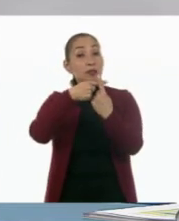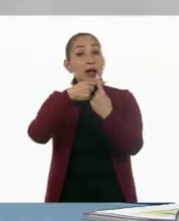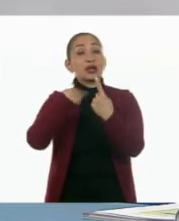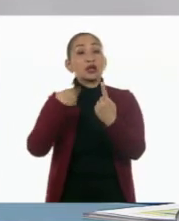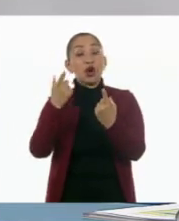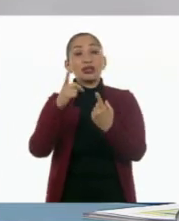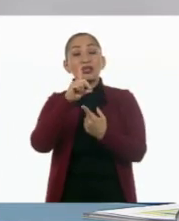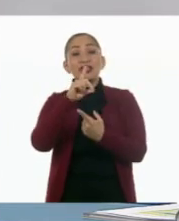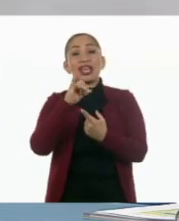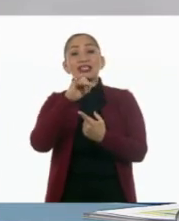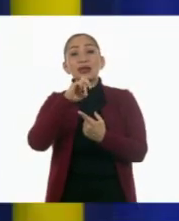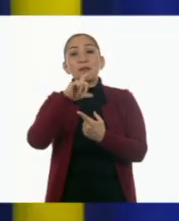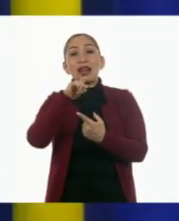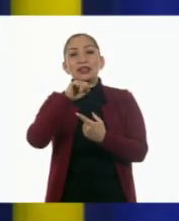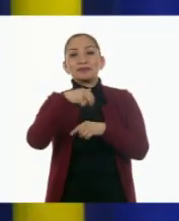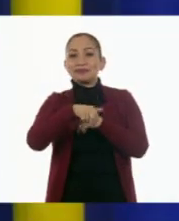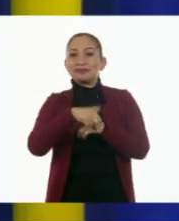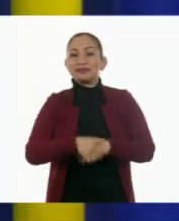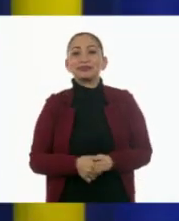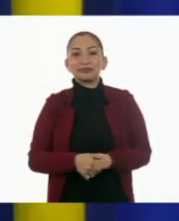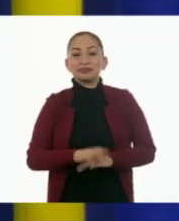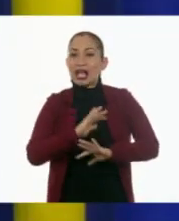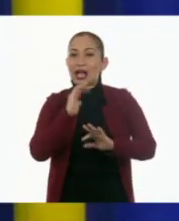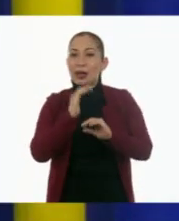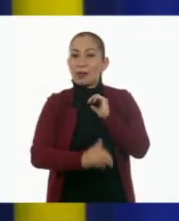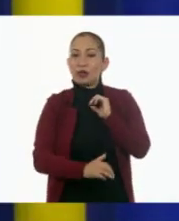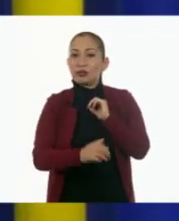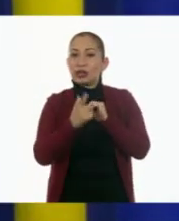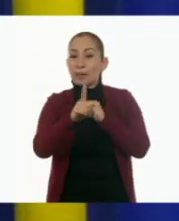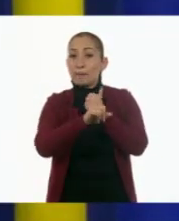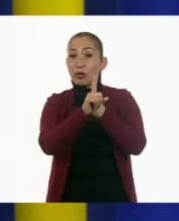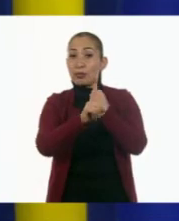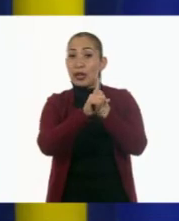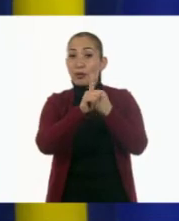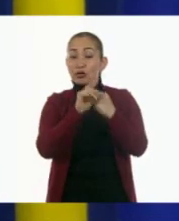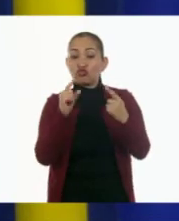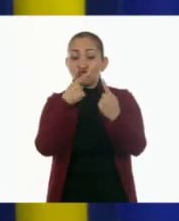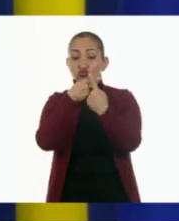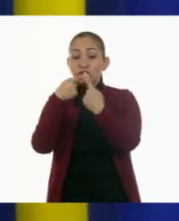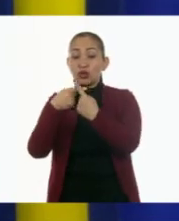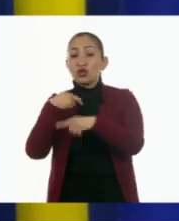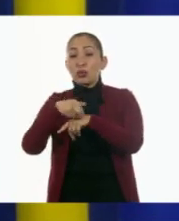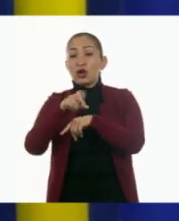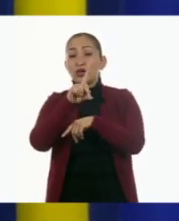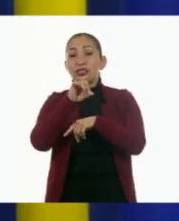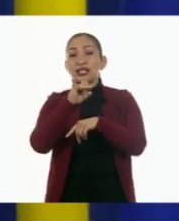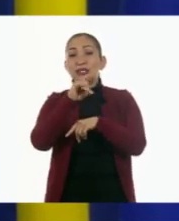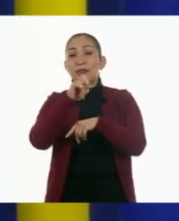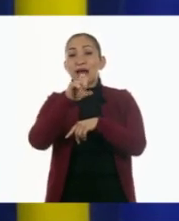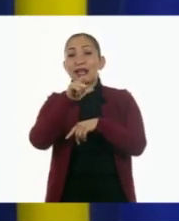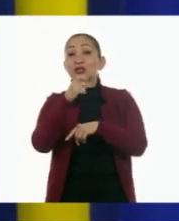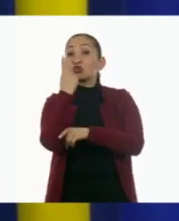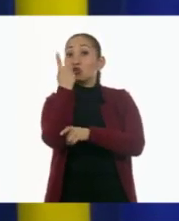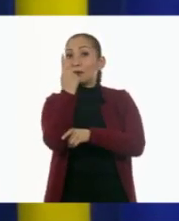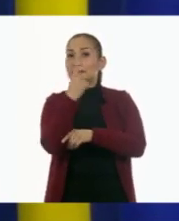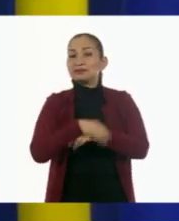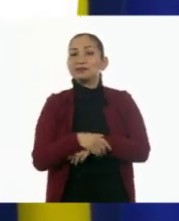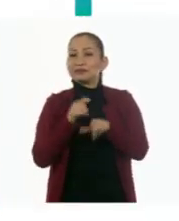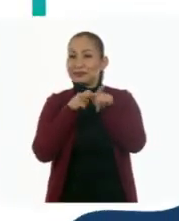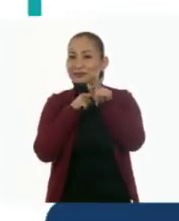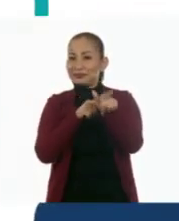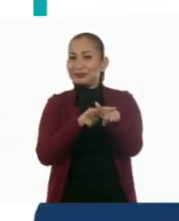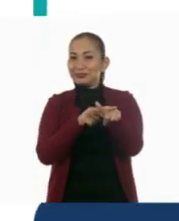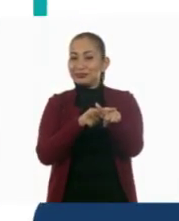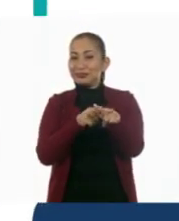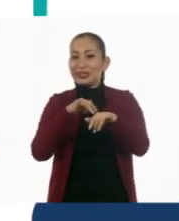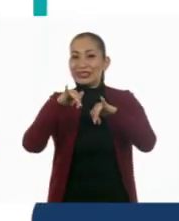números decimales. Hemos terminado con problemas aditivos con números decimales 1. Continuamos